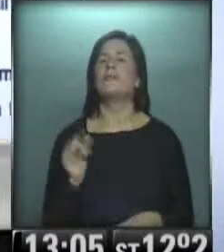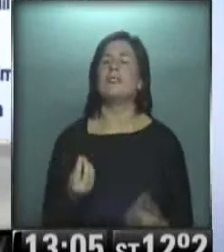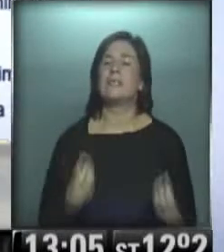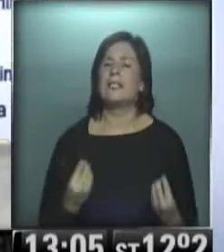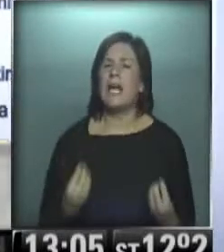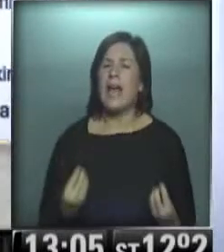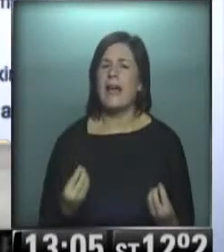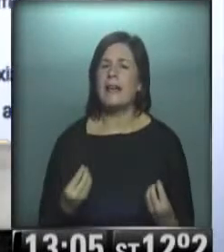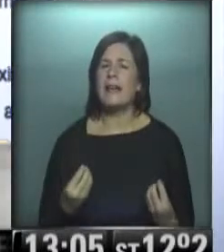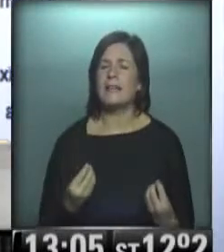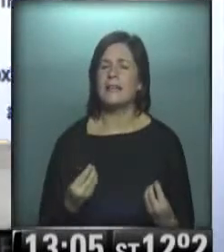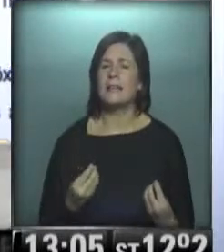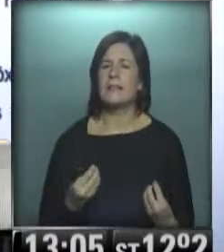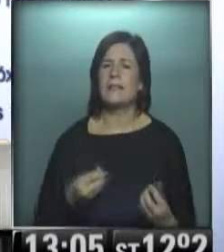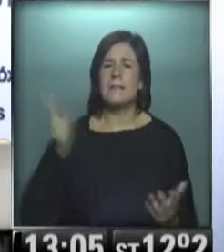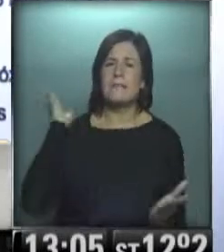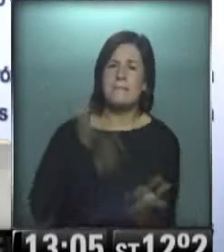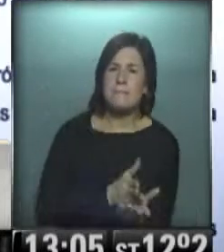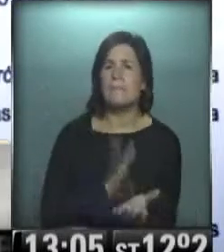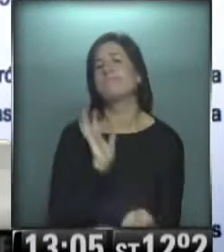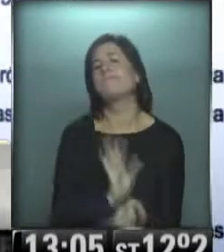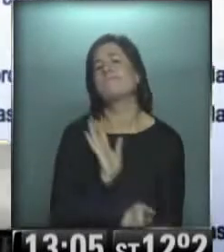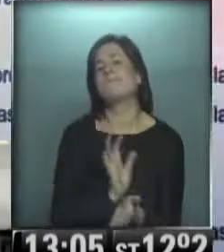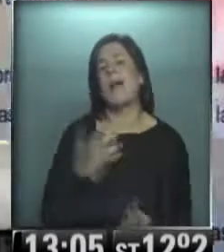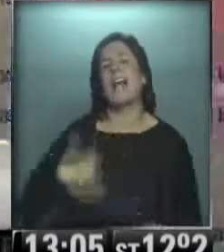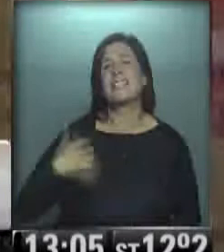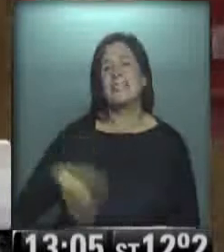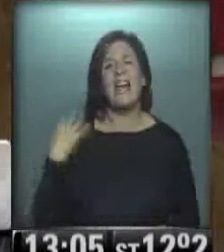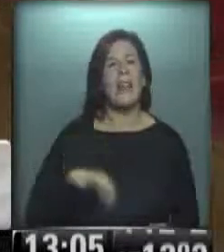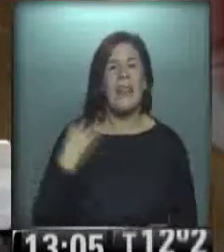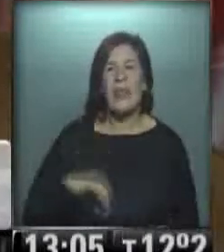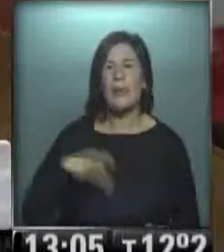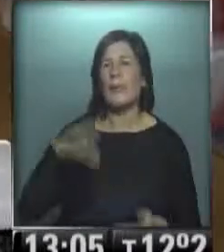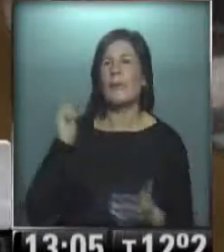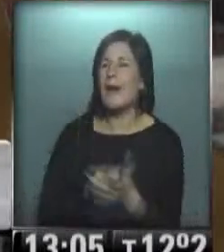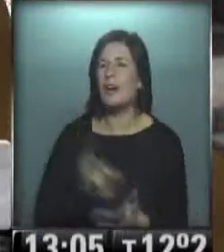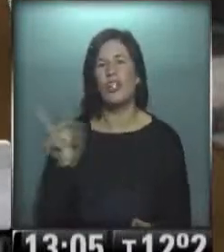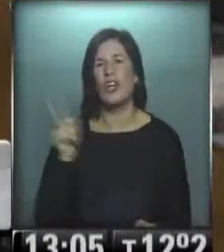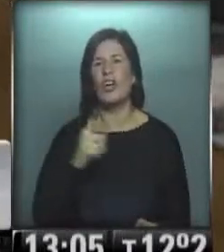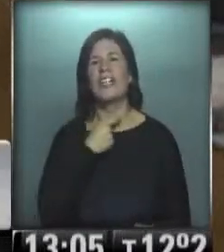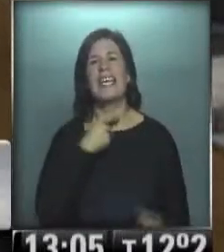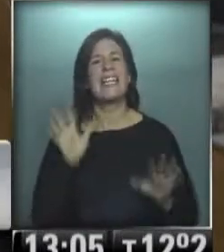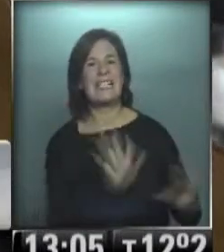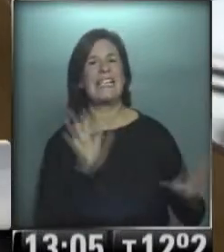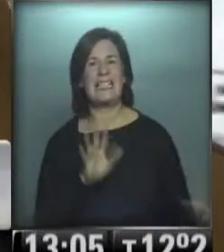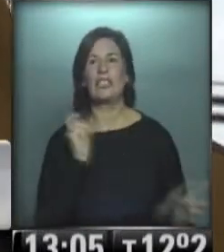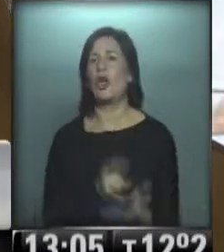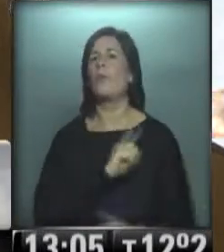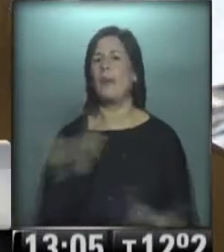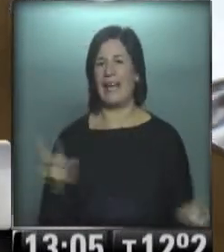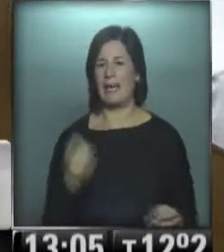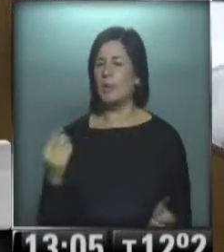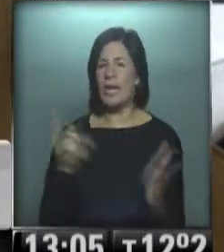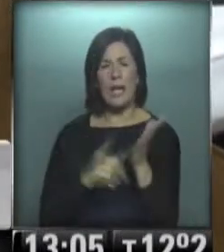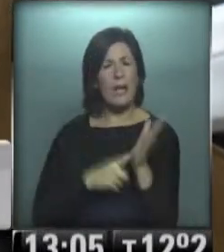que básicamente trata de empujar a la Argentina a una cesación de pagos técnica, porque no solo exige condiciones de